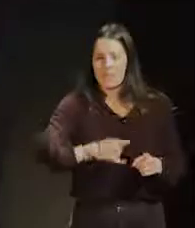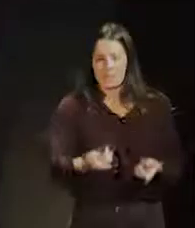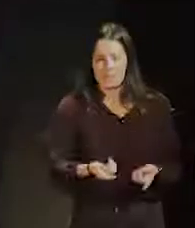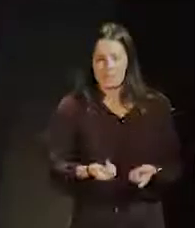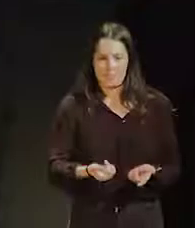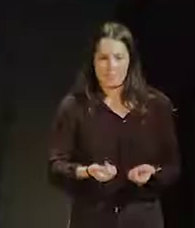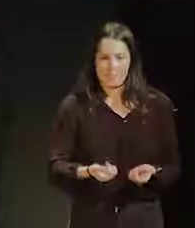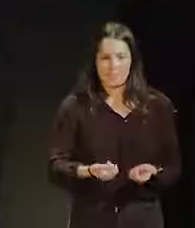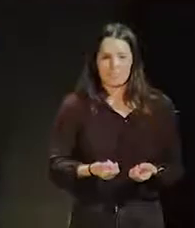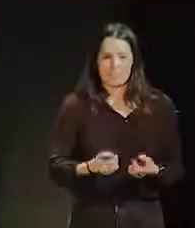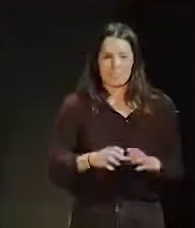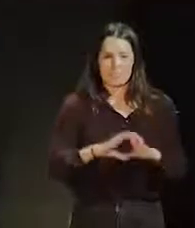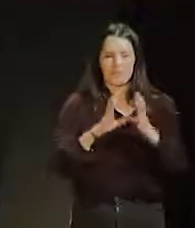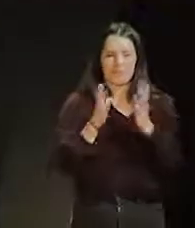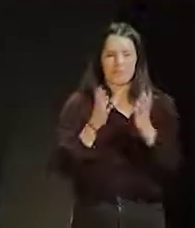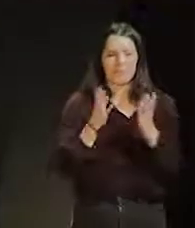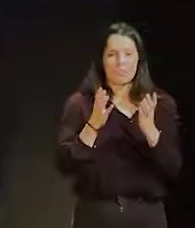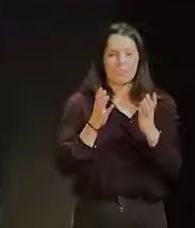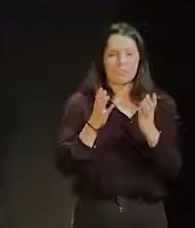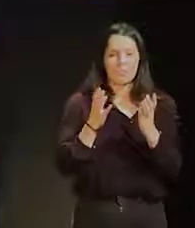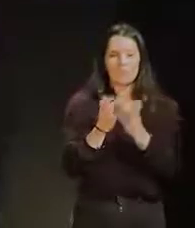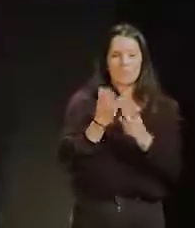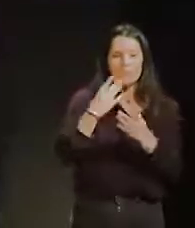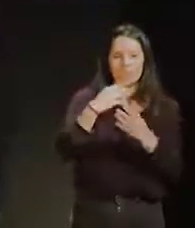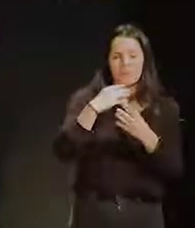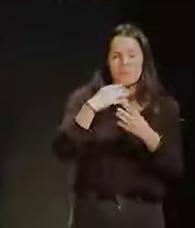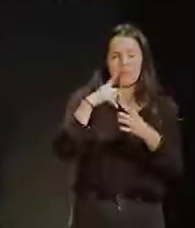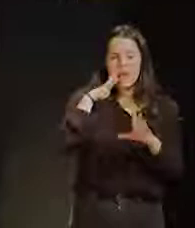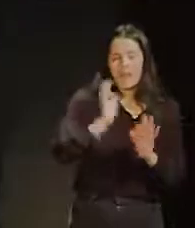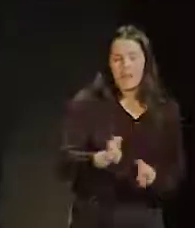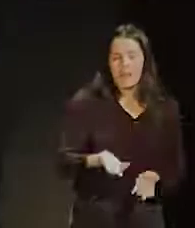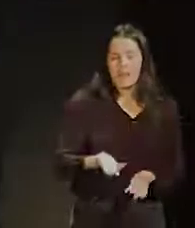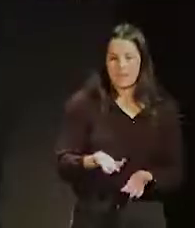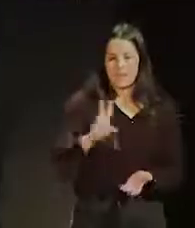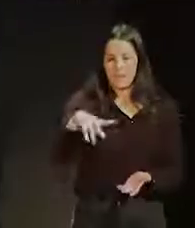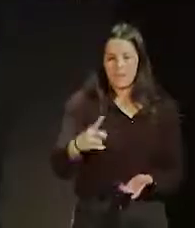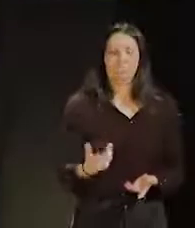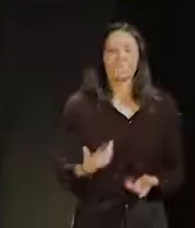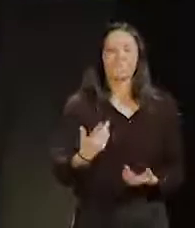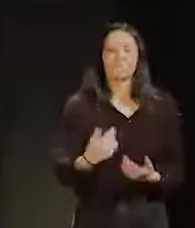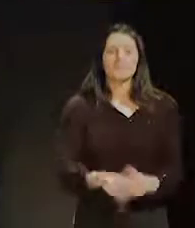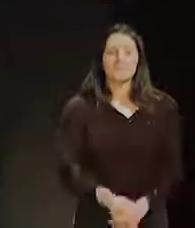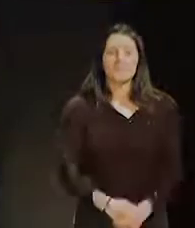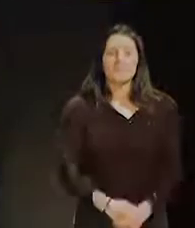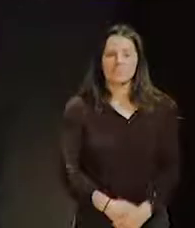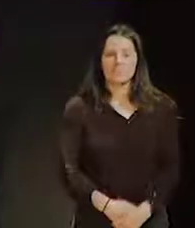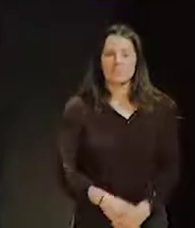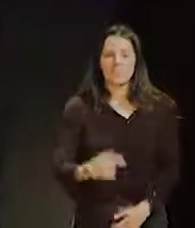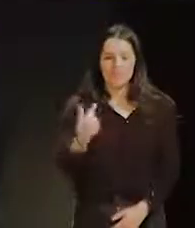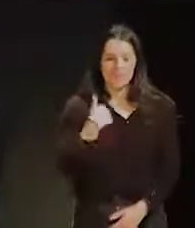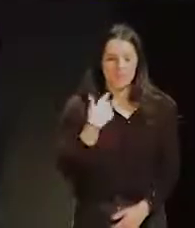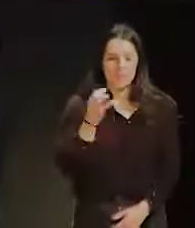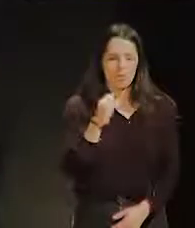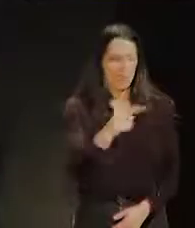apartado va a matarse y todo va en el mundo real. Y yo y ella podemos trabajar